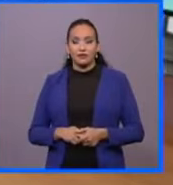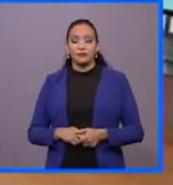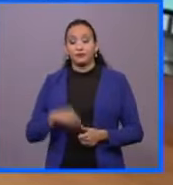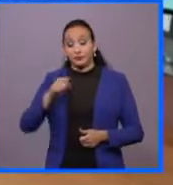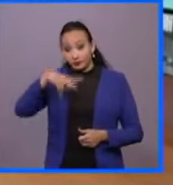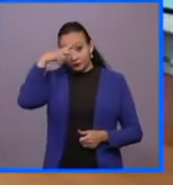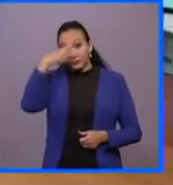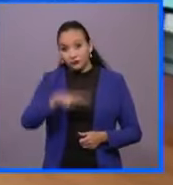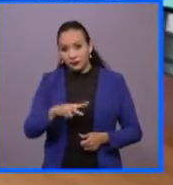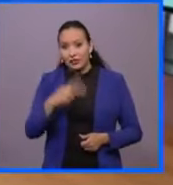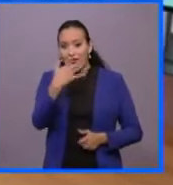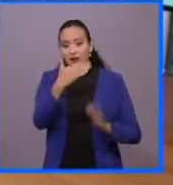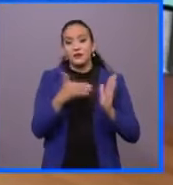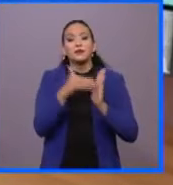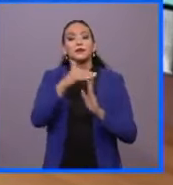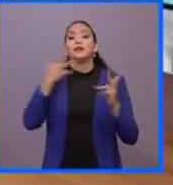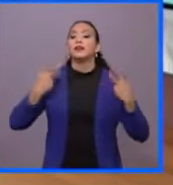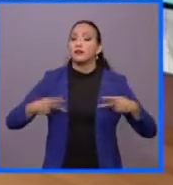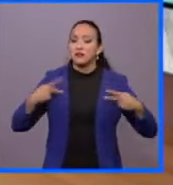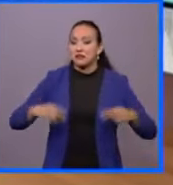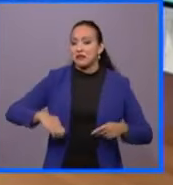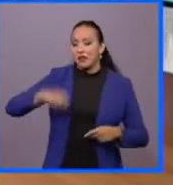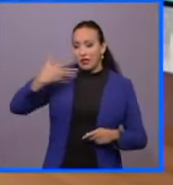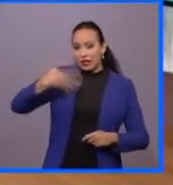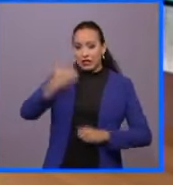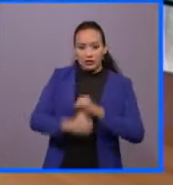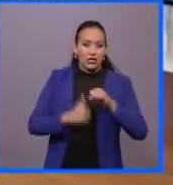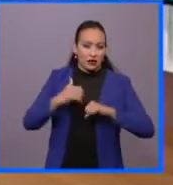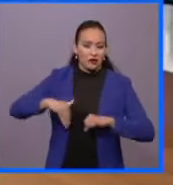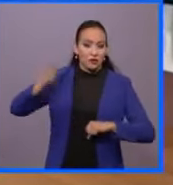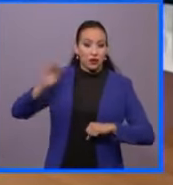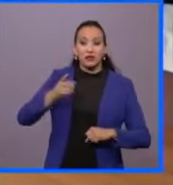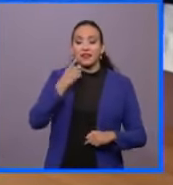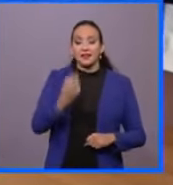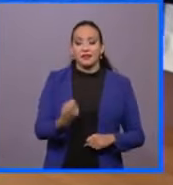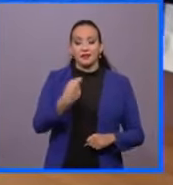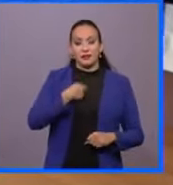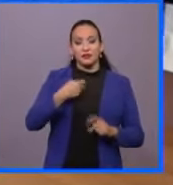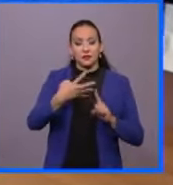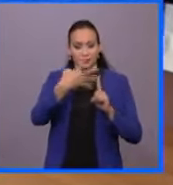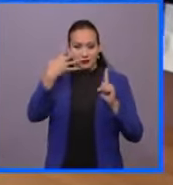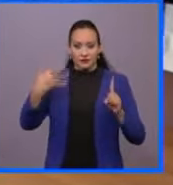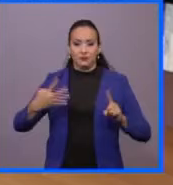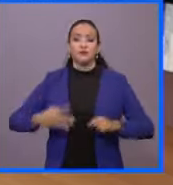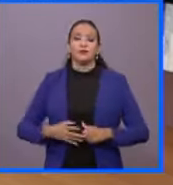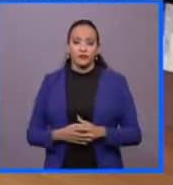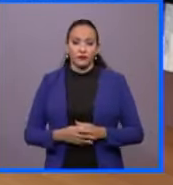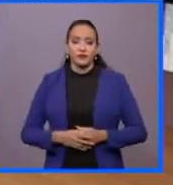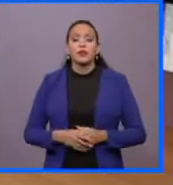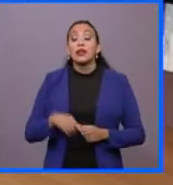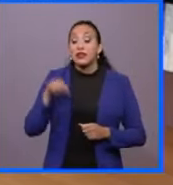Y en México, 5 millones de personas mayores de 15 años se identifican como LGBTI.